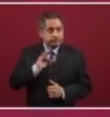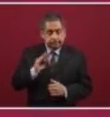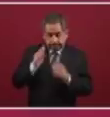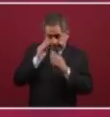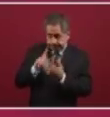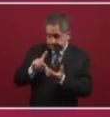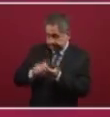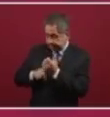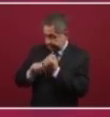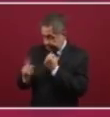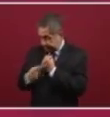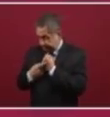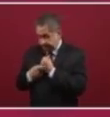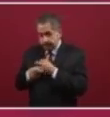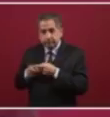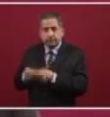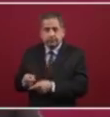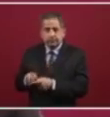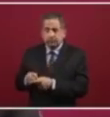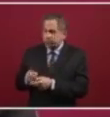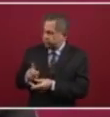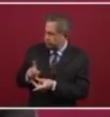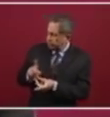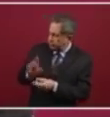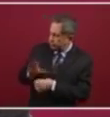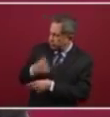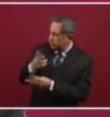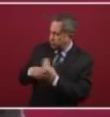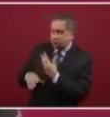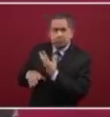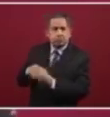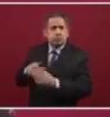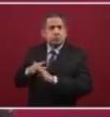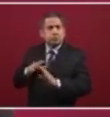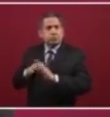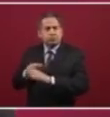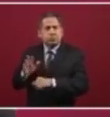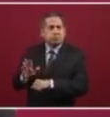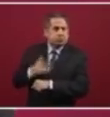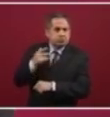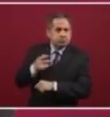causas que originan el fenómeno migratorio, podemos